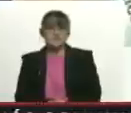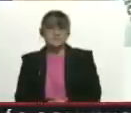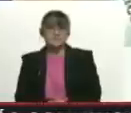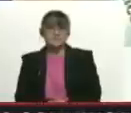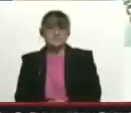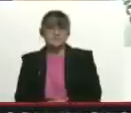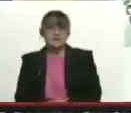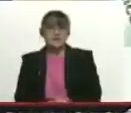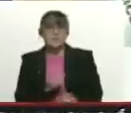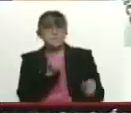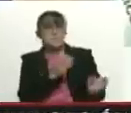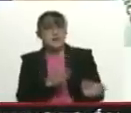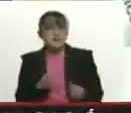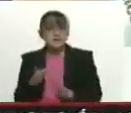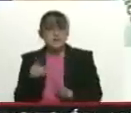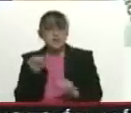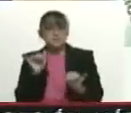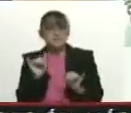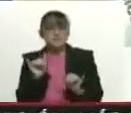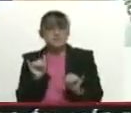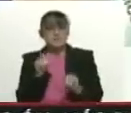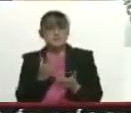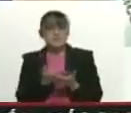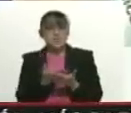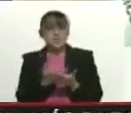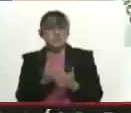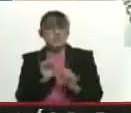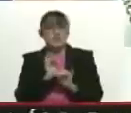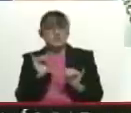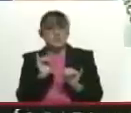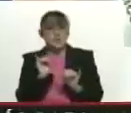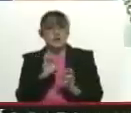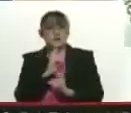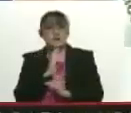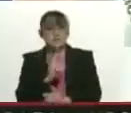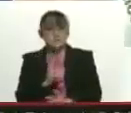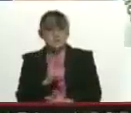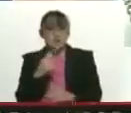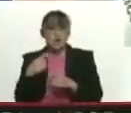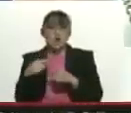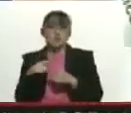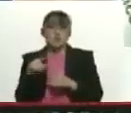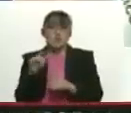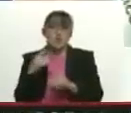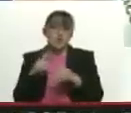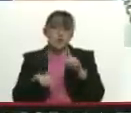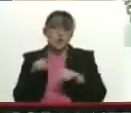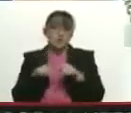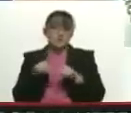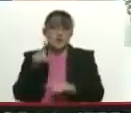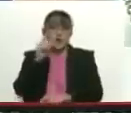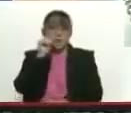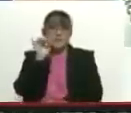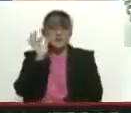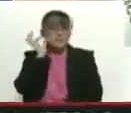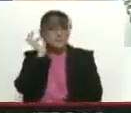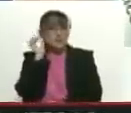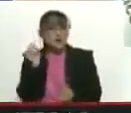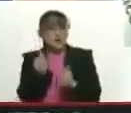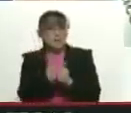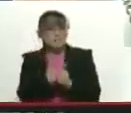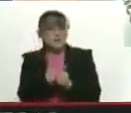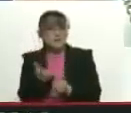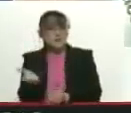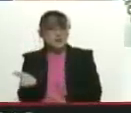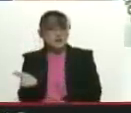lo planificó, lo planteó teóricamente, y luego se dio con otros actores, hombres y mujeres que lo acompañaron en esa